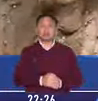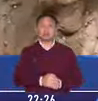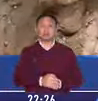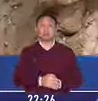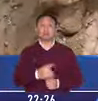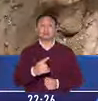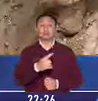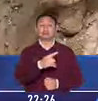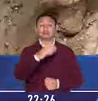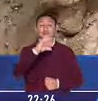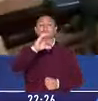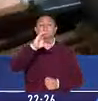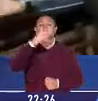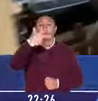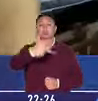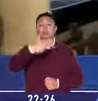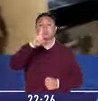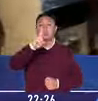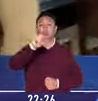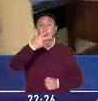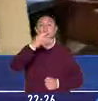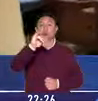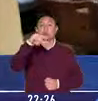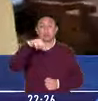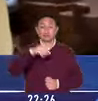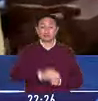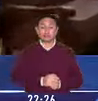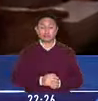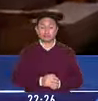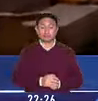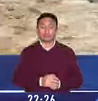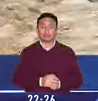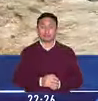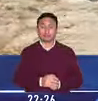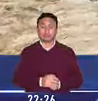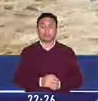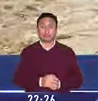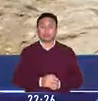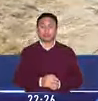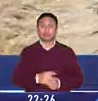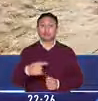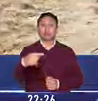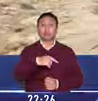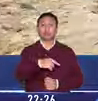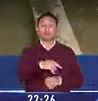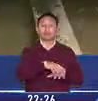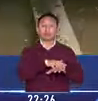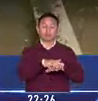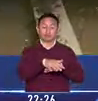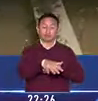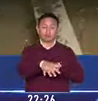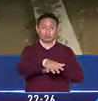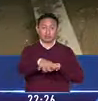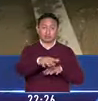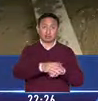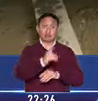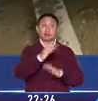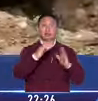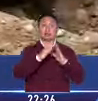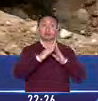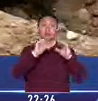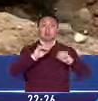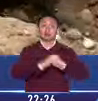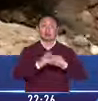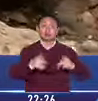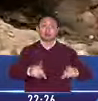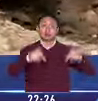Bocas y Chunchi, perteneciente a la parroquia Salatí del cantón Portobelo. En Chunchi, la salida del río Granadillo afectó viviendas y se llevó un